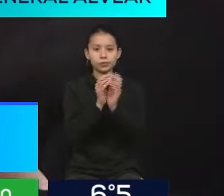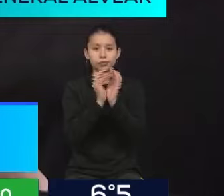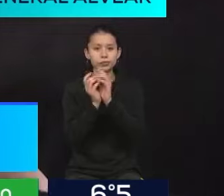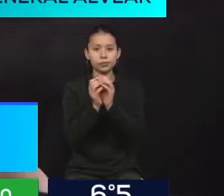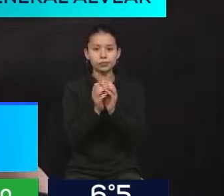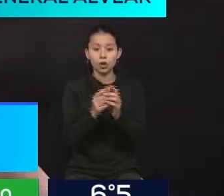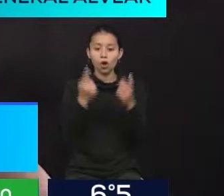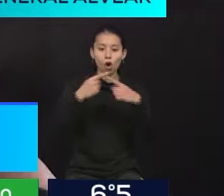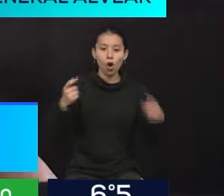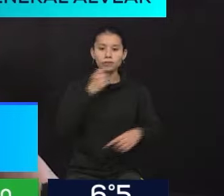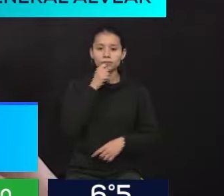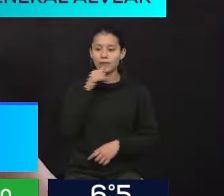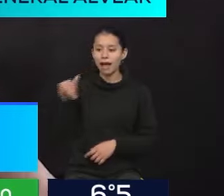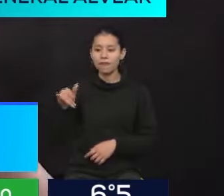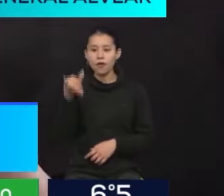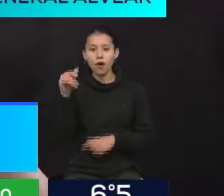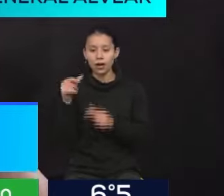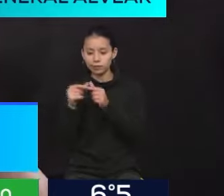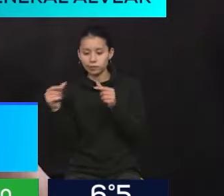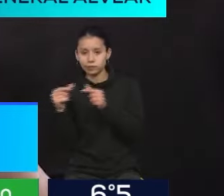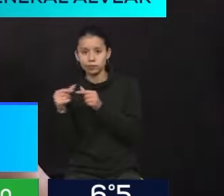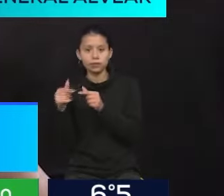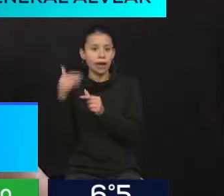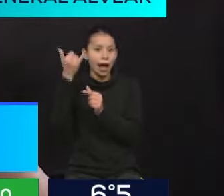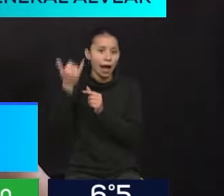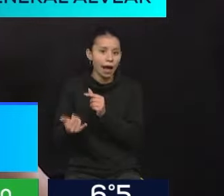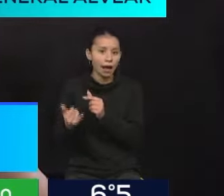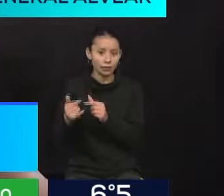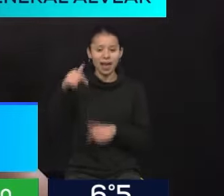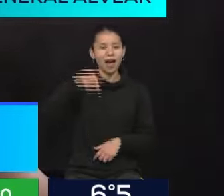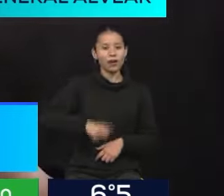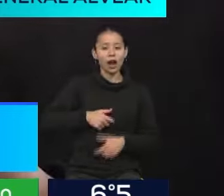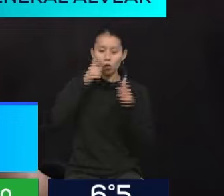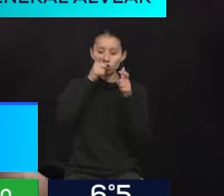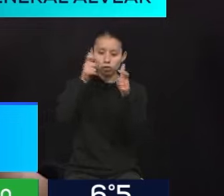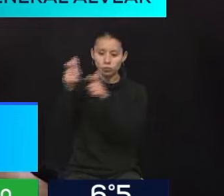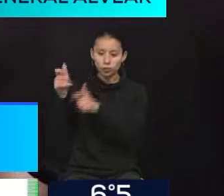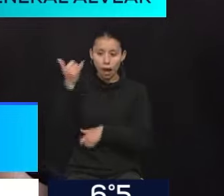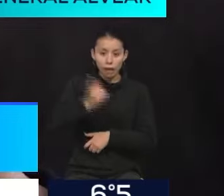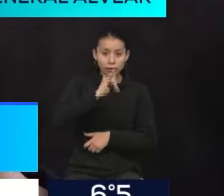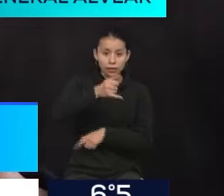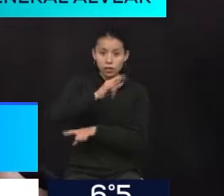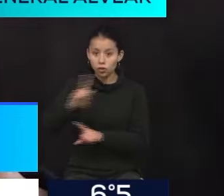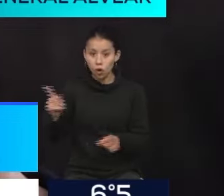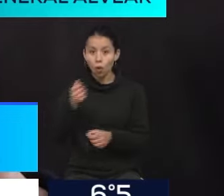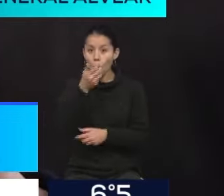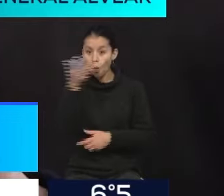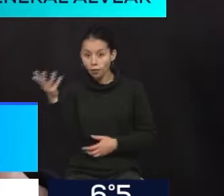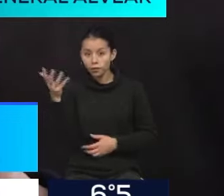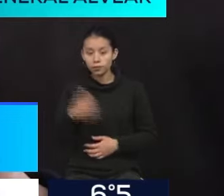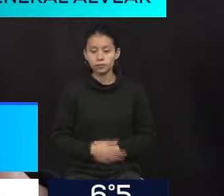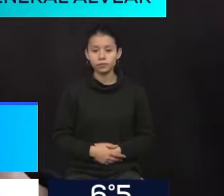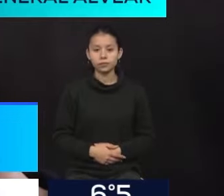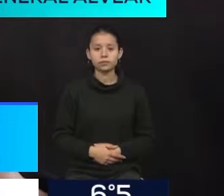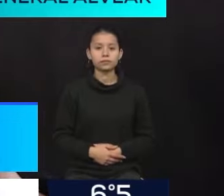de pirotecnia existente, que se está haciendo un relevamiento para eso, el material de mantenimiento, bienes de